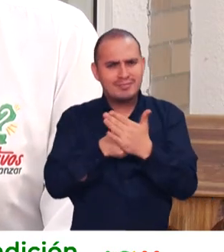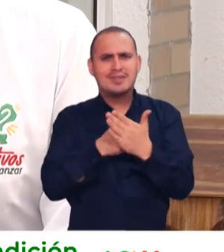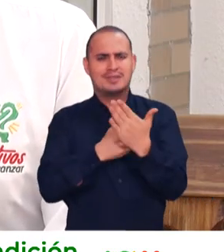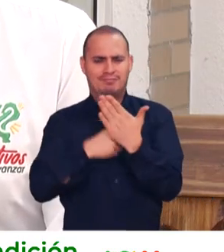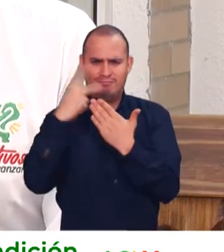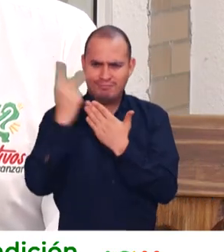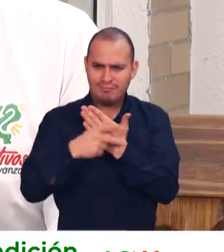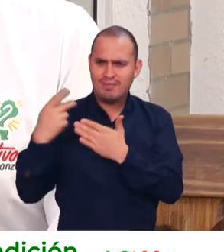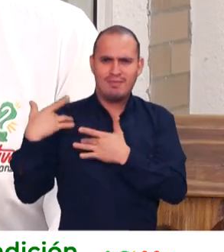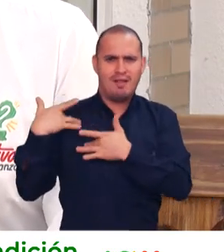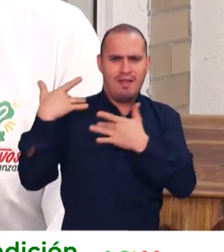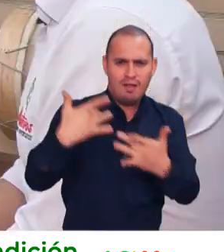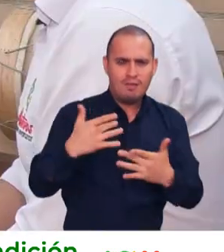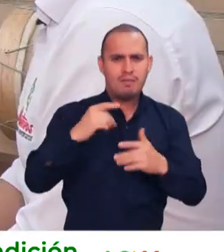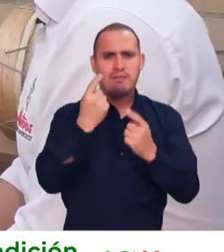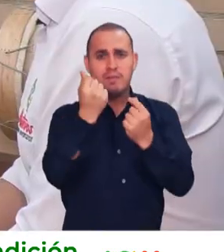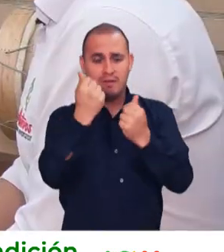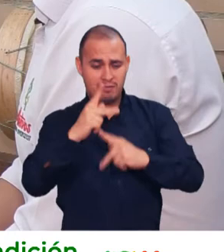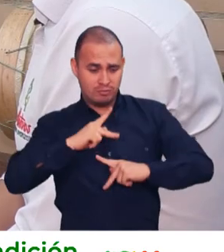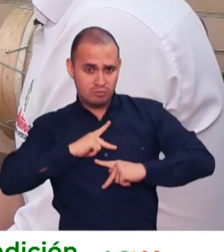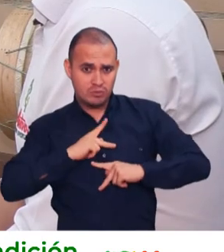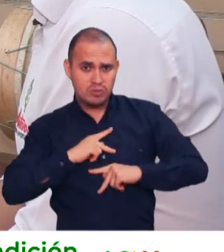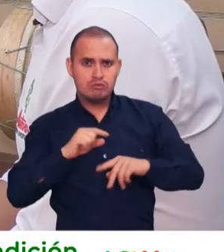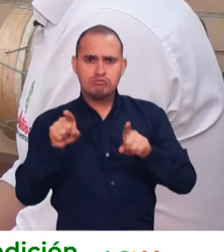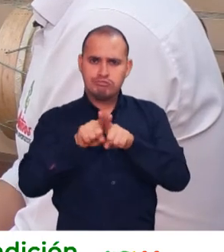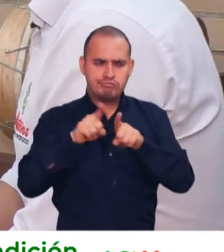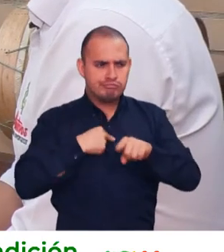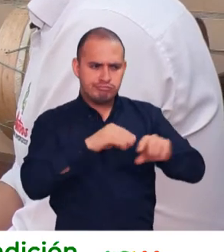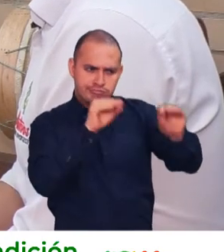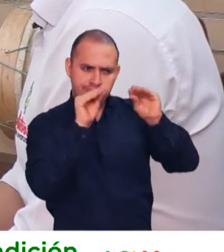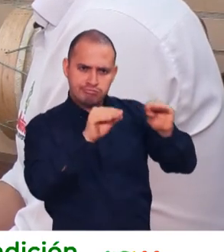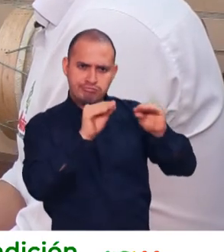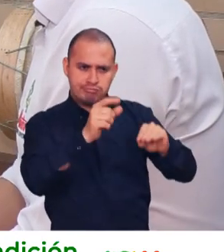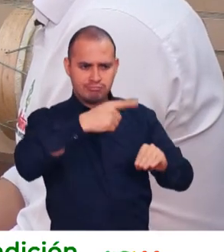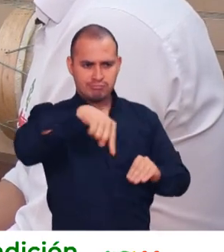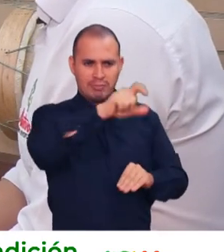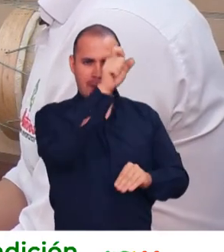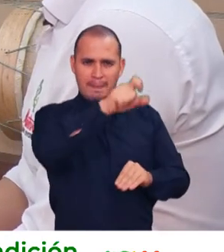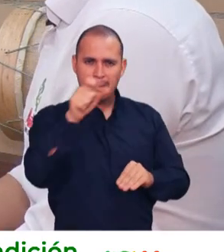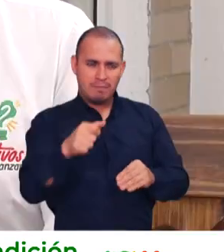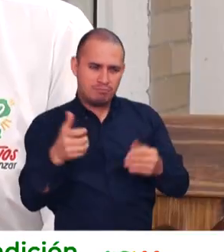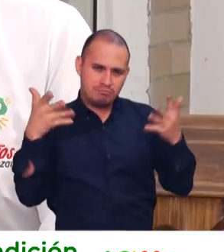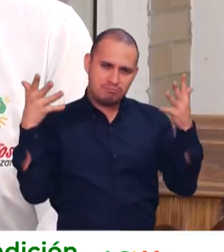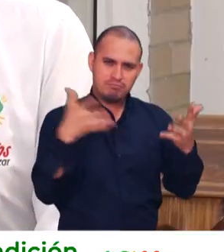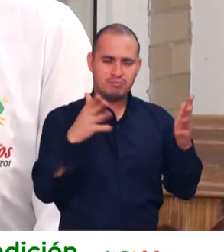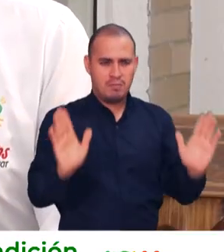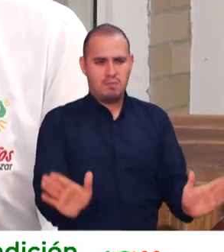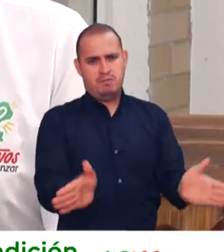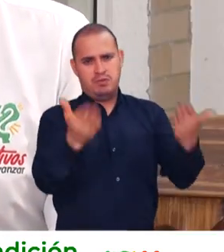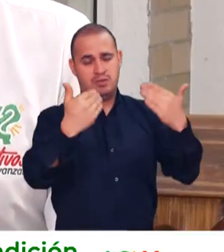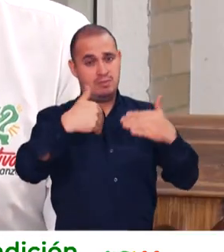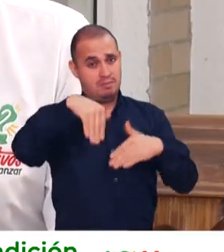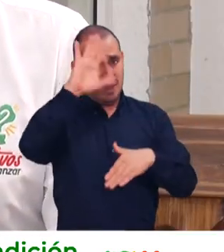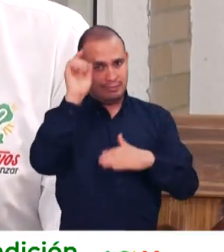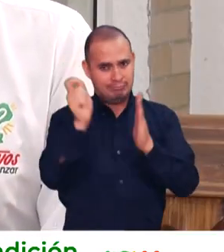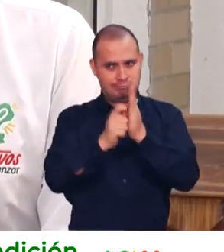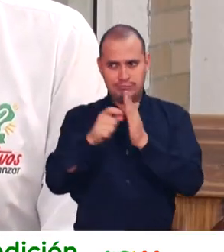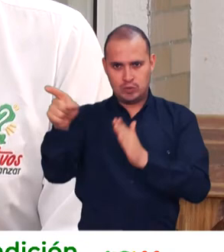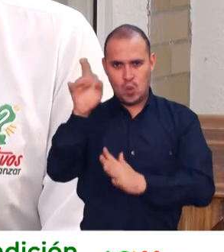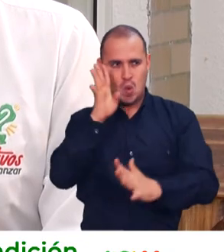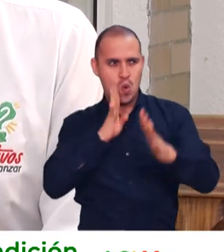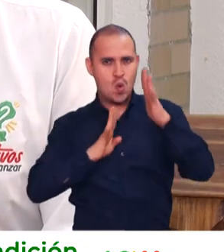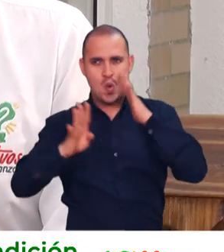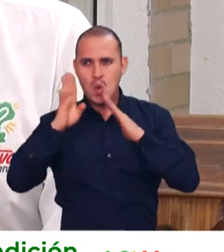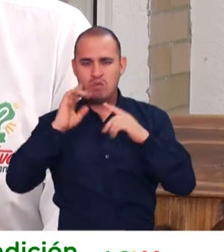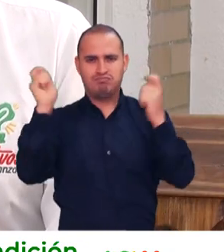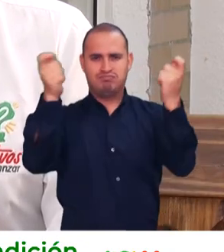de regalías, proyectos de recursos propios, en donde capacitamos a las personas, pero además de todo promocionamos todos esos atractivos